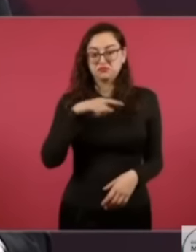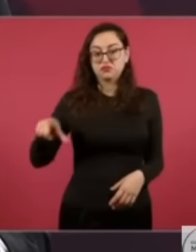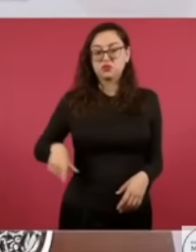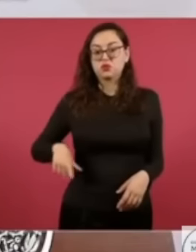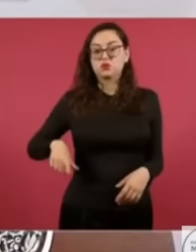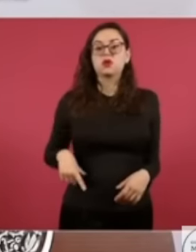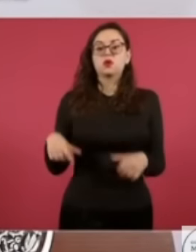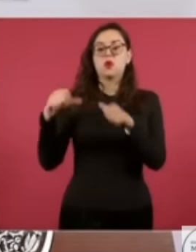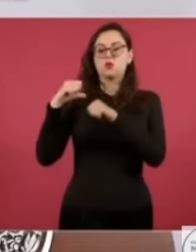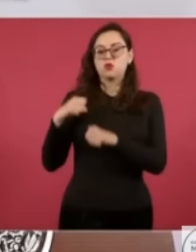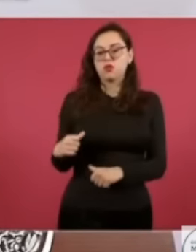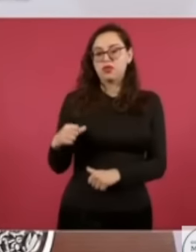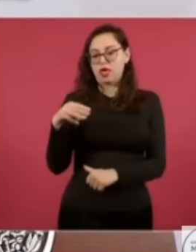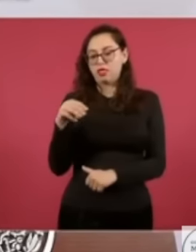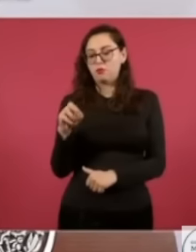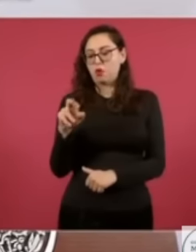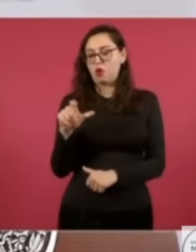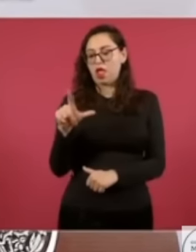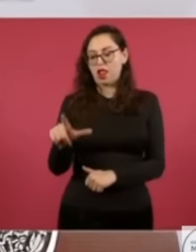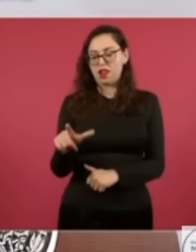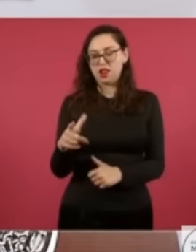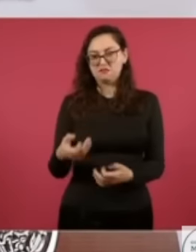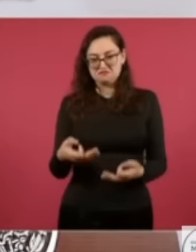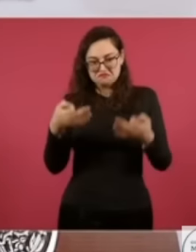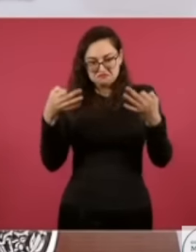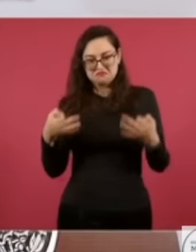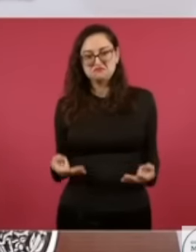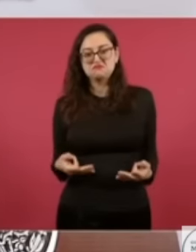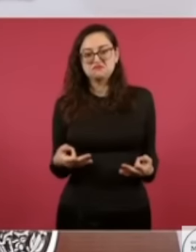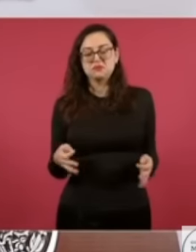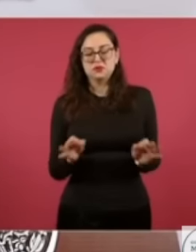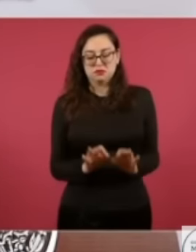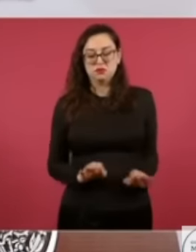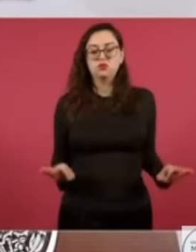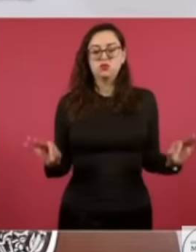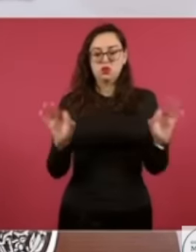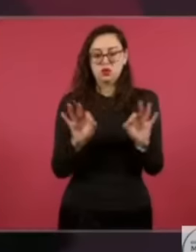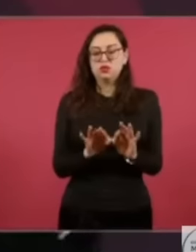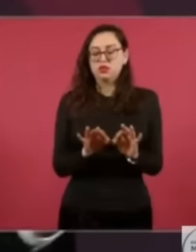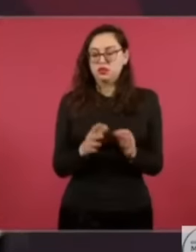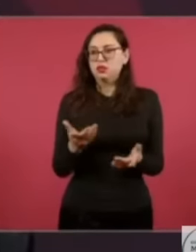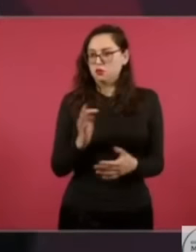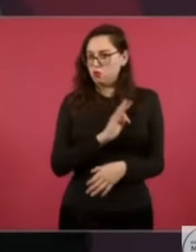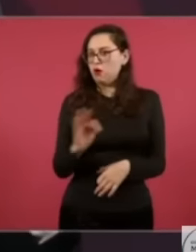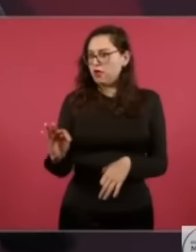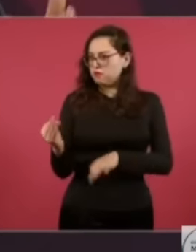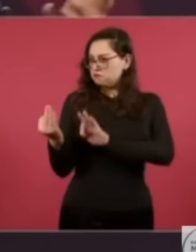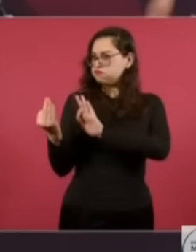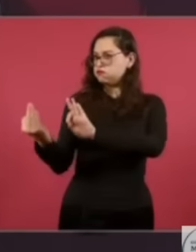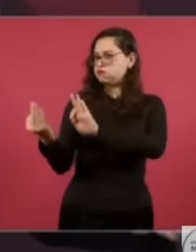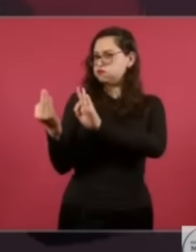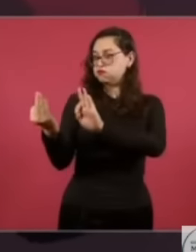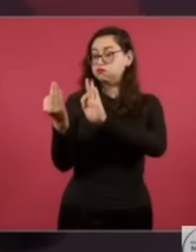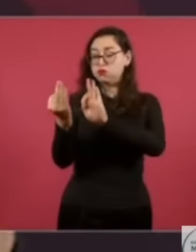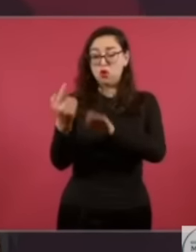moral, que es muy importante para gobernar. Si fuésemos corruptos,